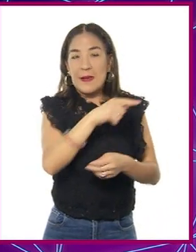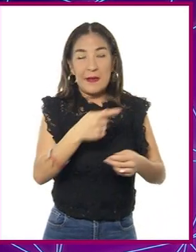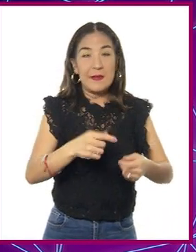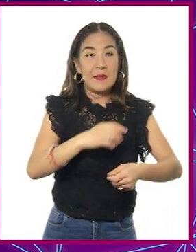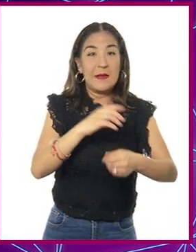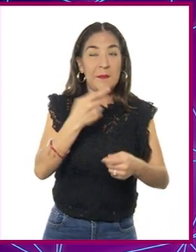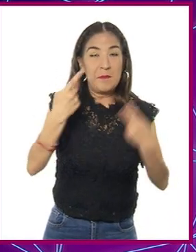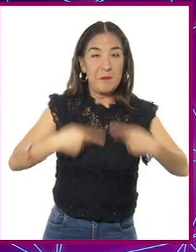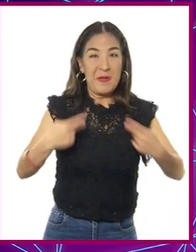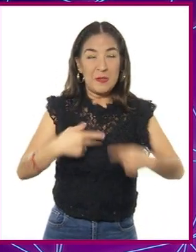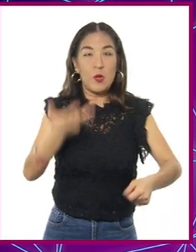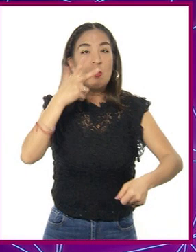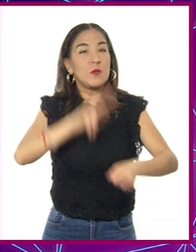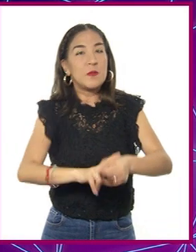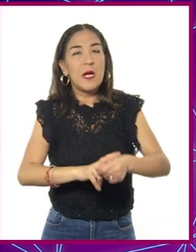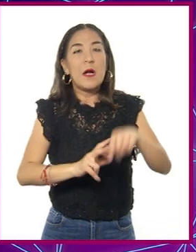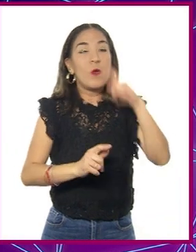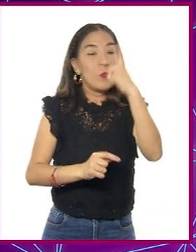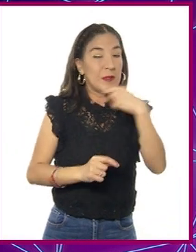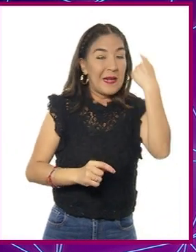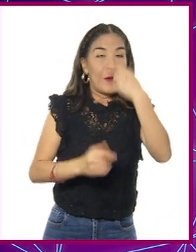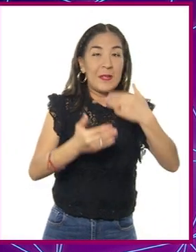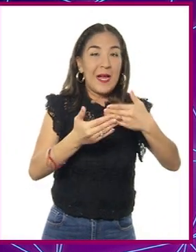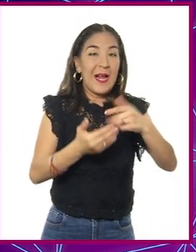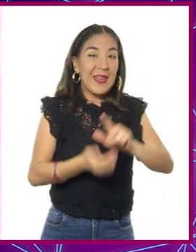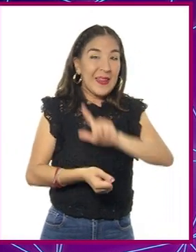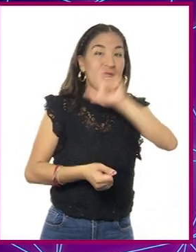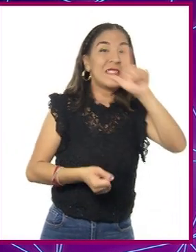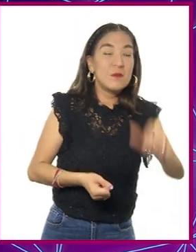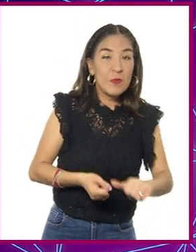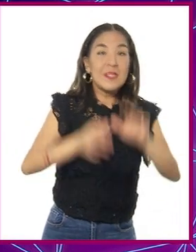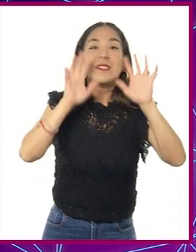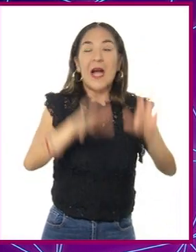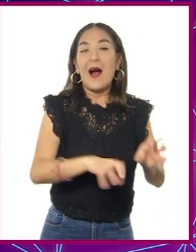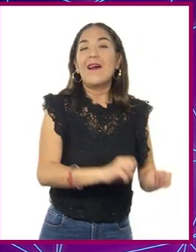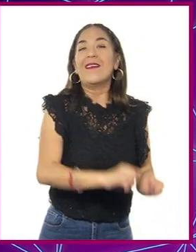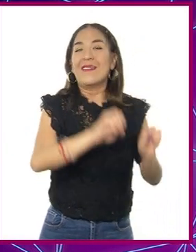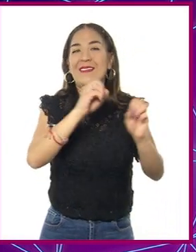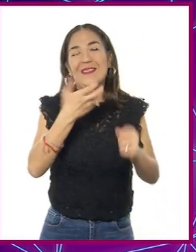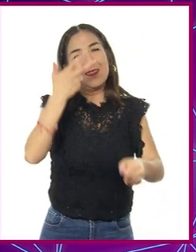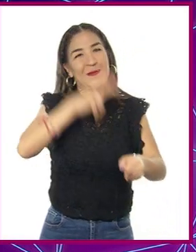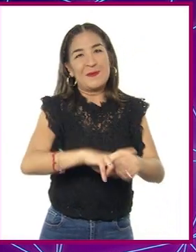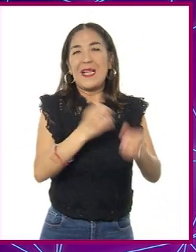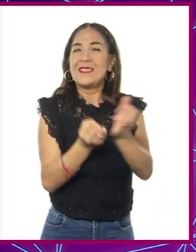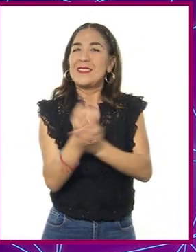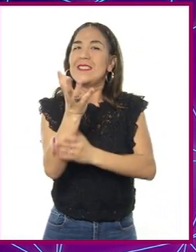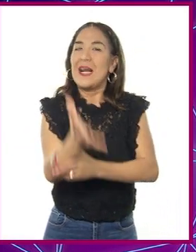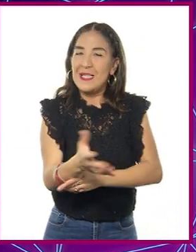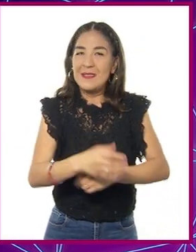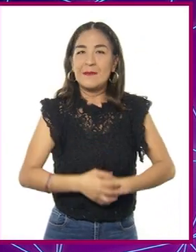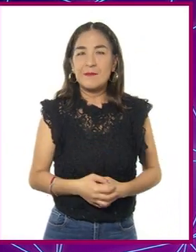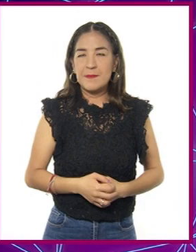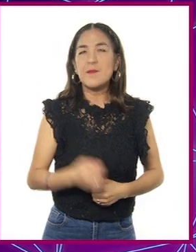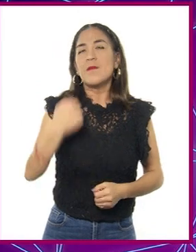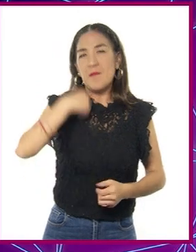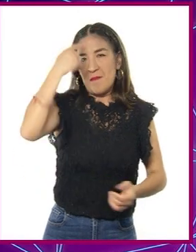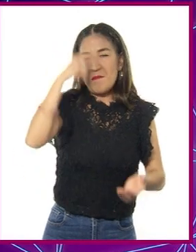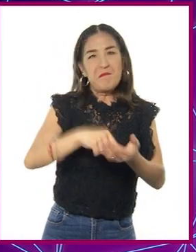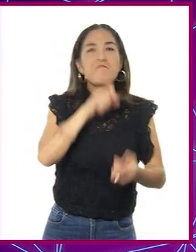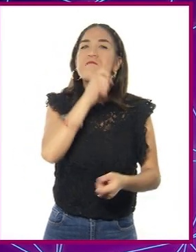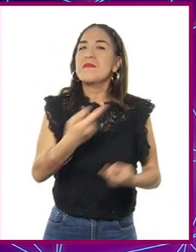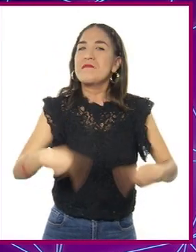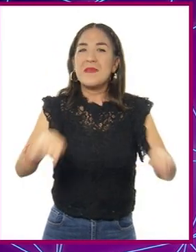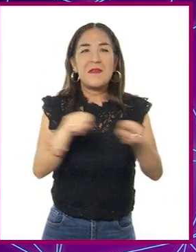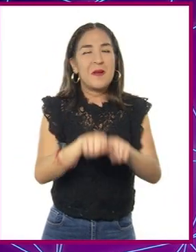arterial del paciente una hora después de que fue dado de alta? Estoy segura de que su presión arterial seguía